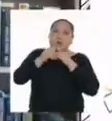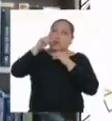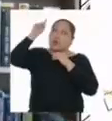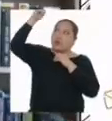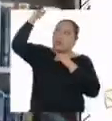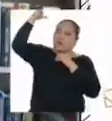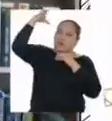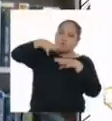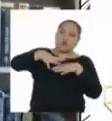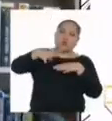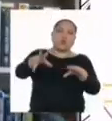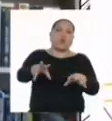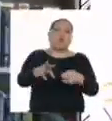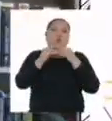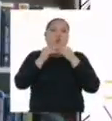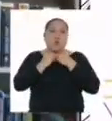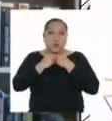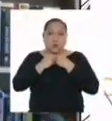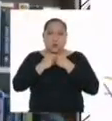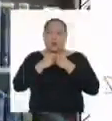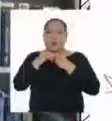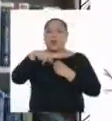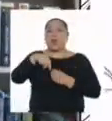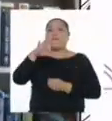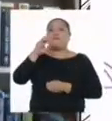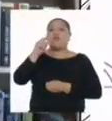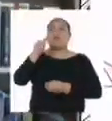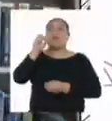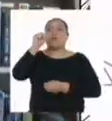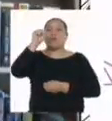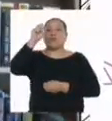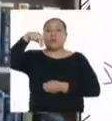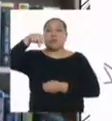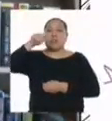la luz. La fotosíntesis, en el caso del